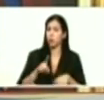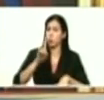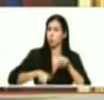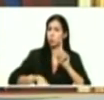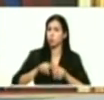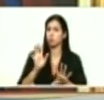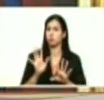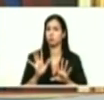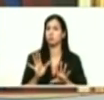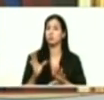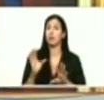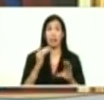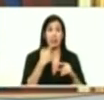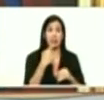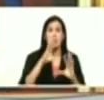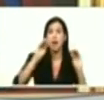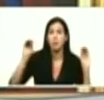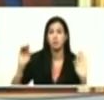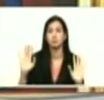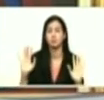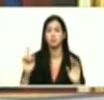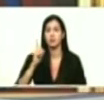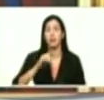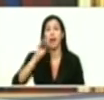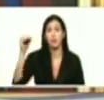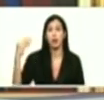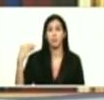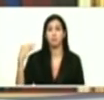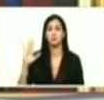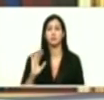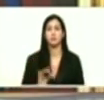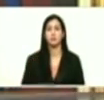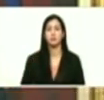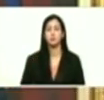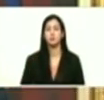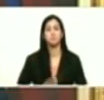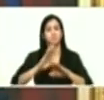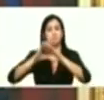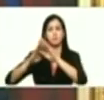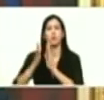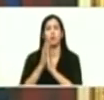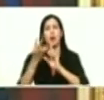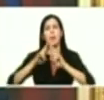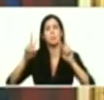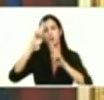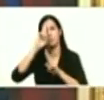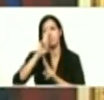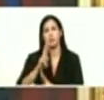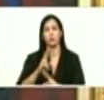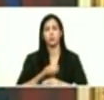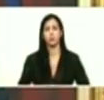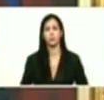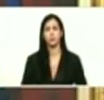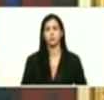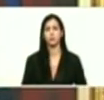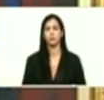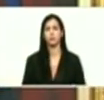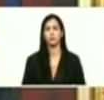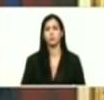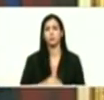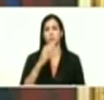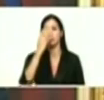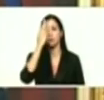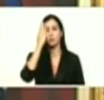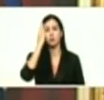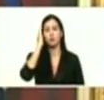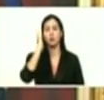háblenlo pero llamó a la paz y al respeto junto al